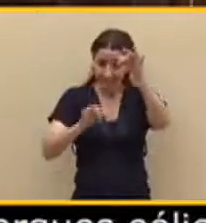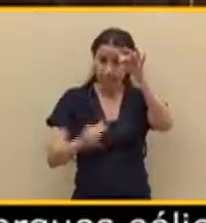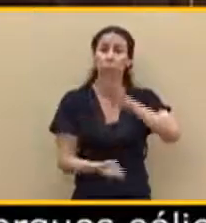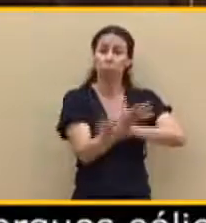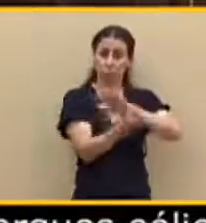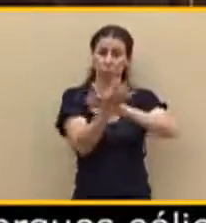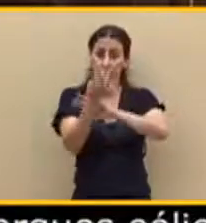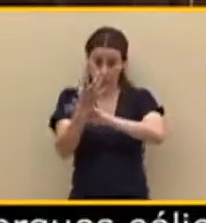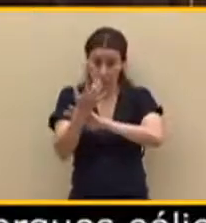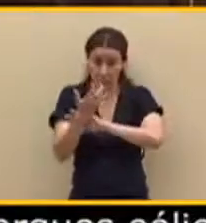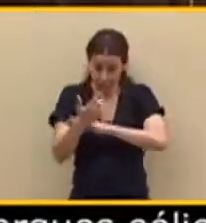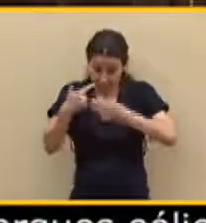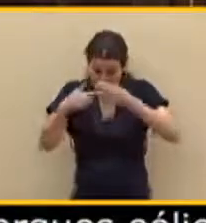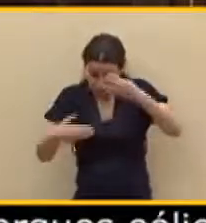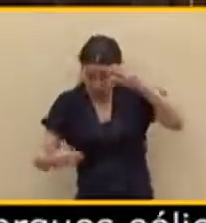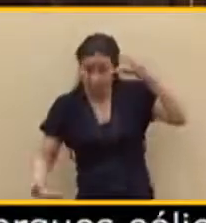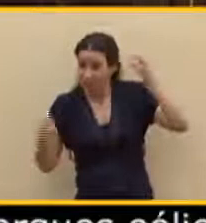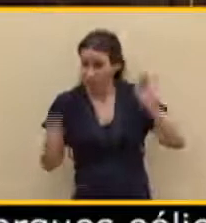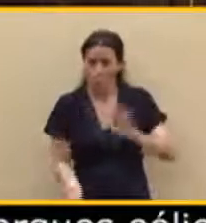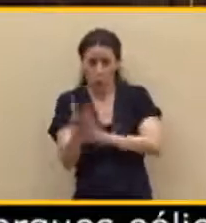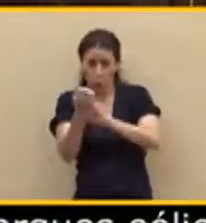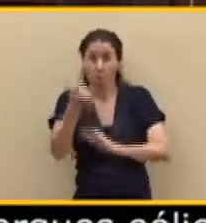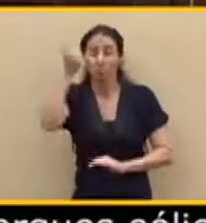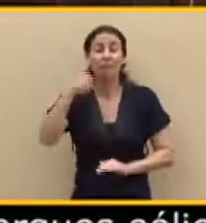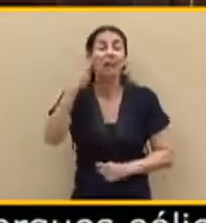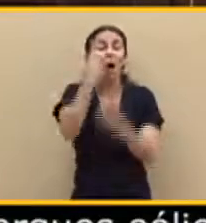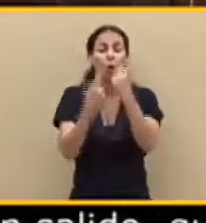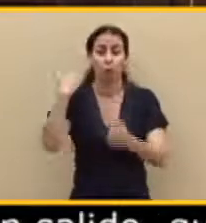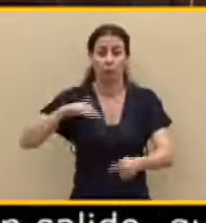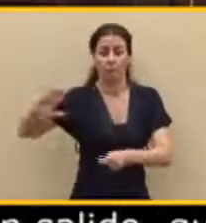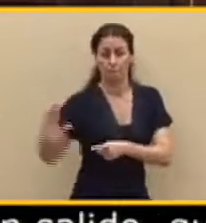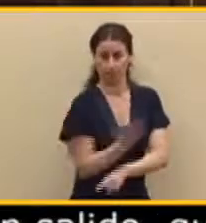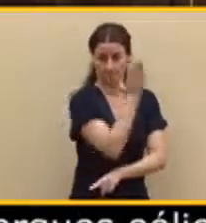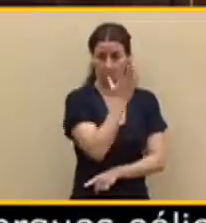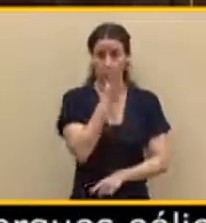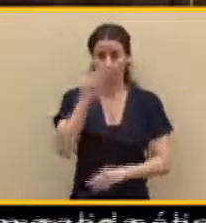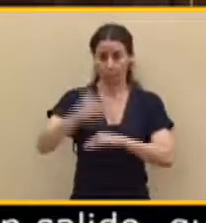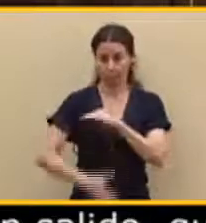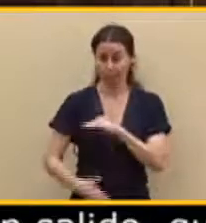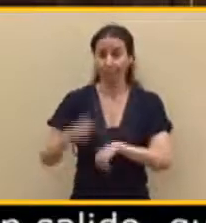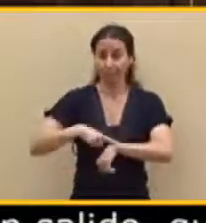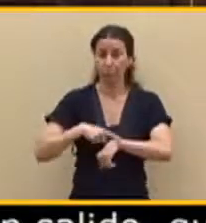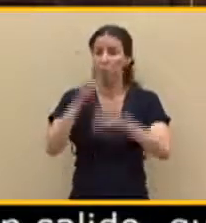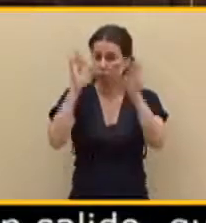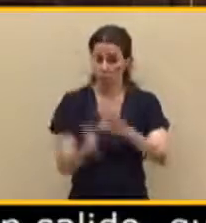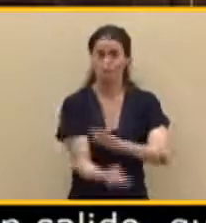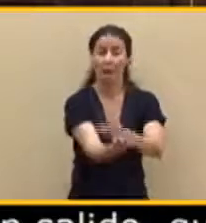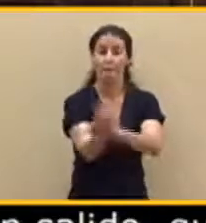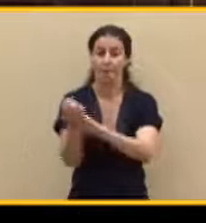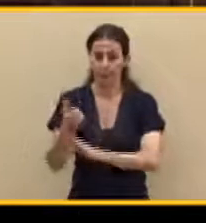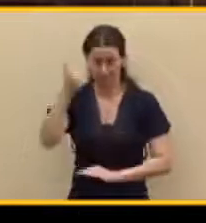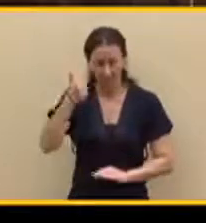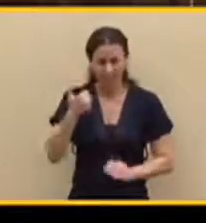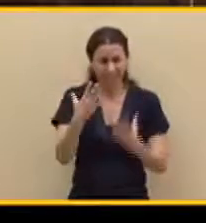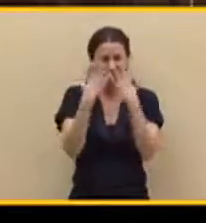debajo? ¿Cuánto habrán conseguido ustedes que prescriba y cuánto quedará por salir todavía? ¿Entienden ahora mejor, señorías, por qué decimos